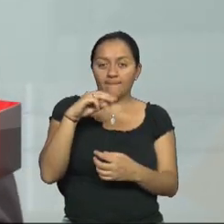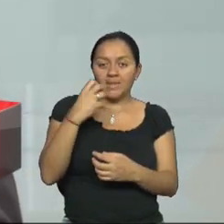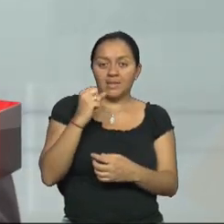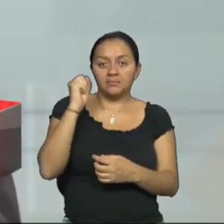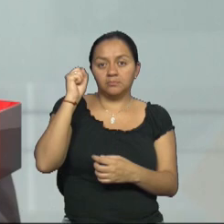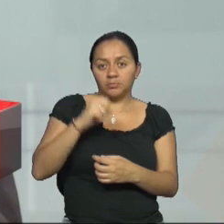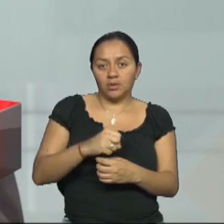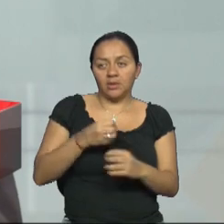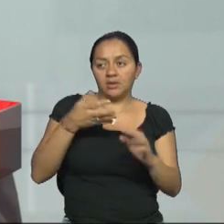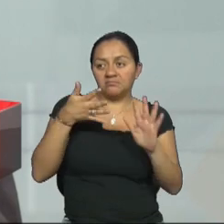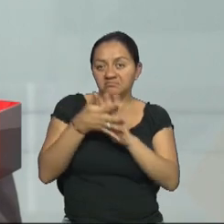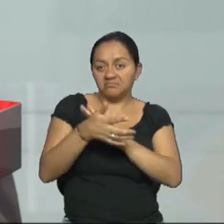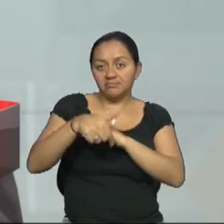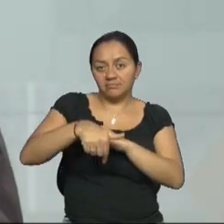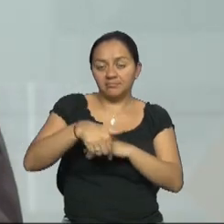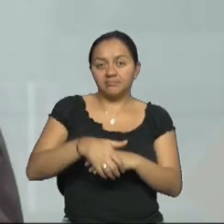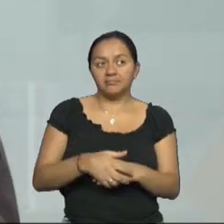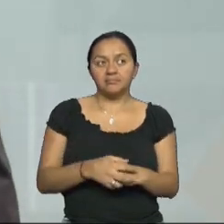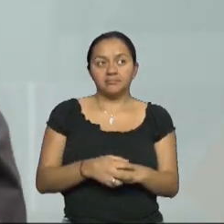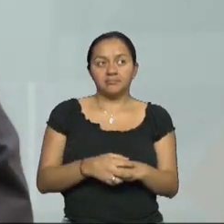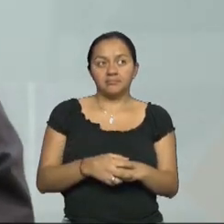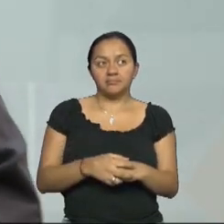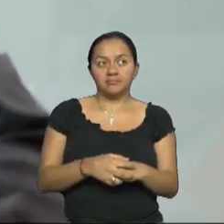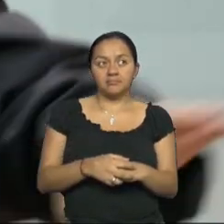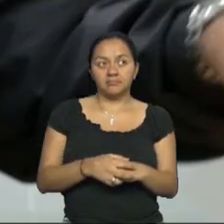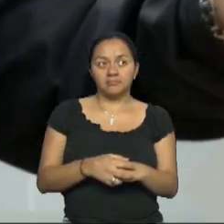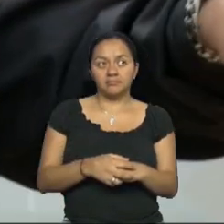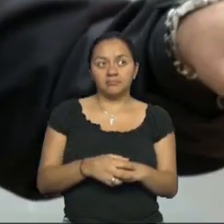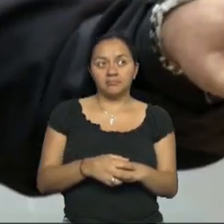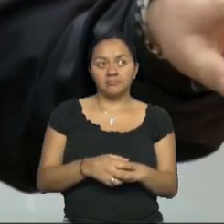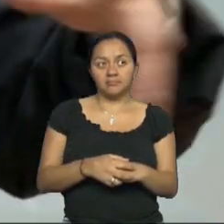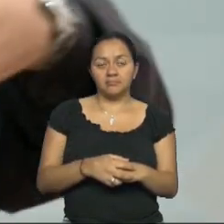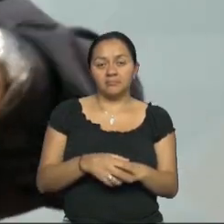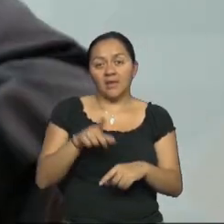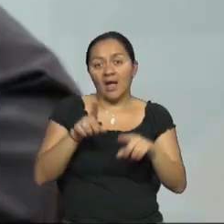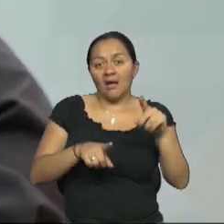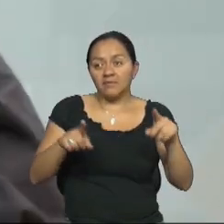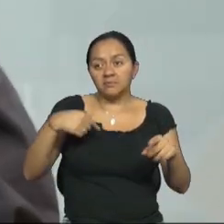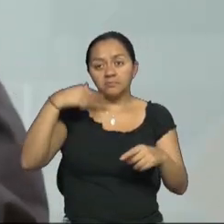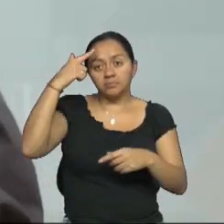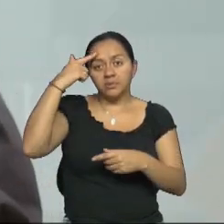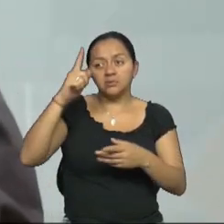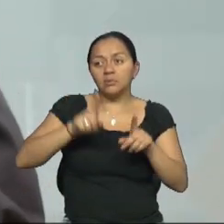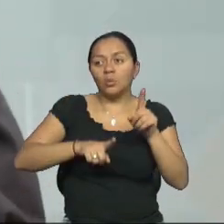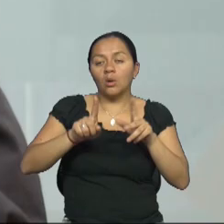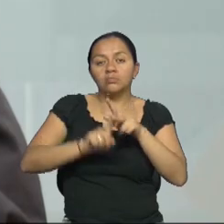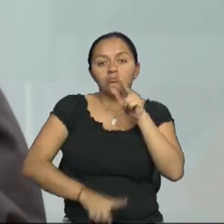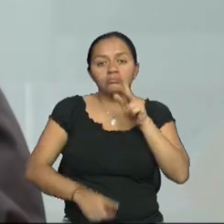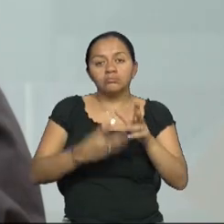te gustaría abordar dentro del EDBC, que creo que a veces se puede quedar por afuera y no nos damos cuenta.